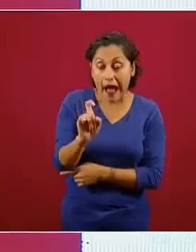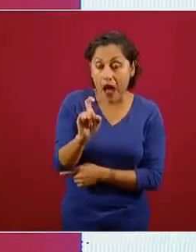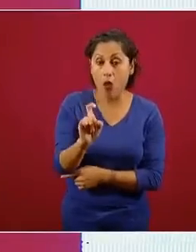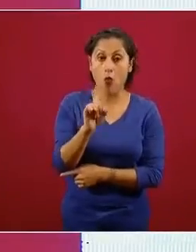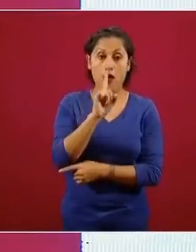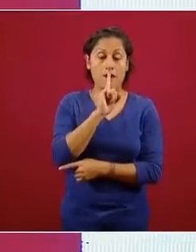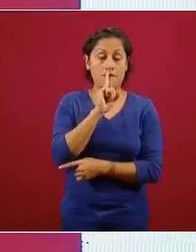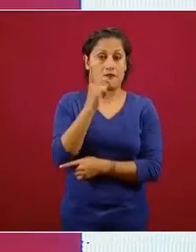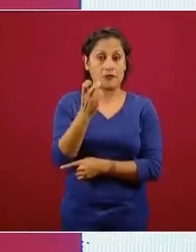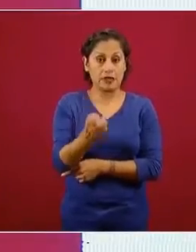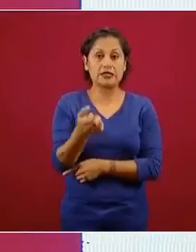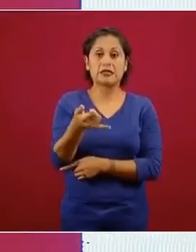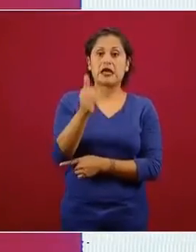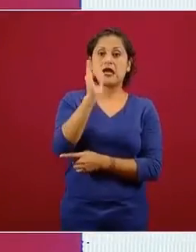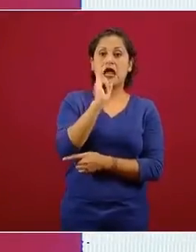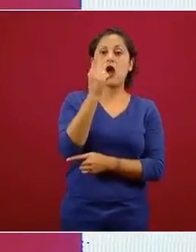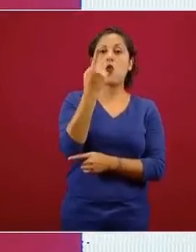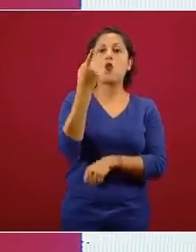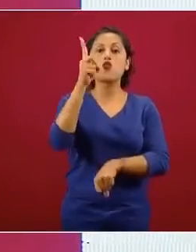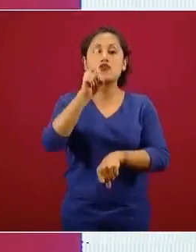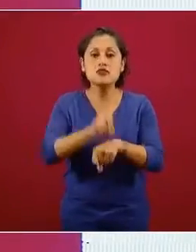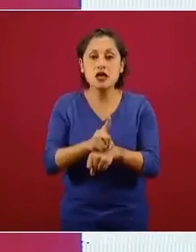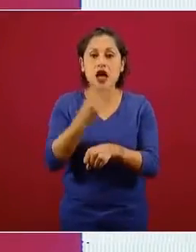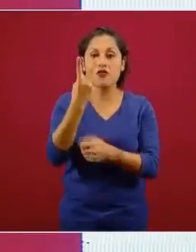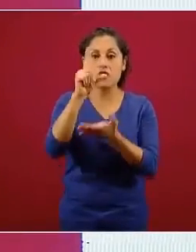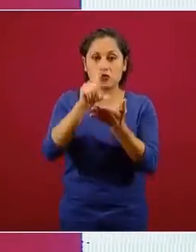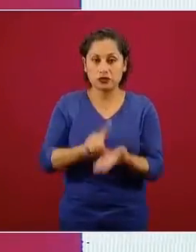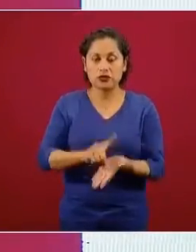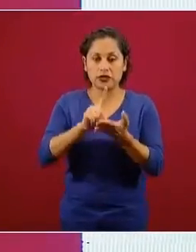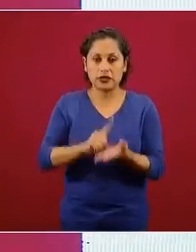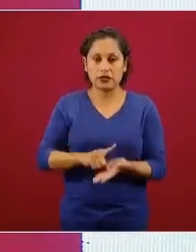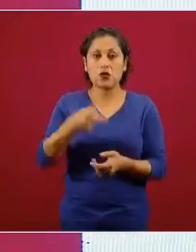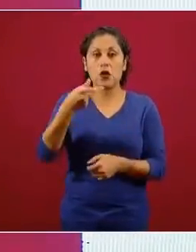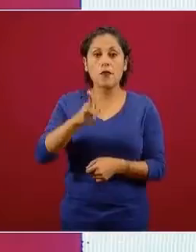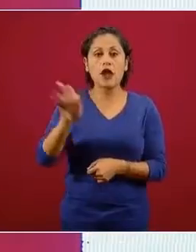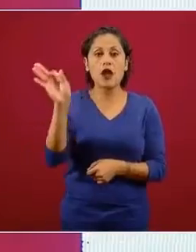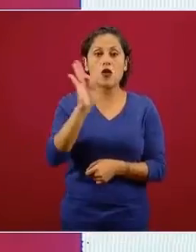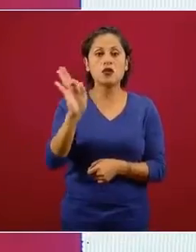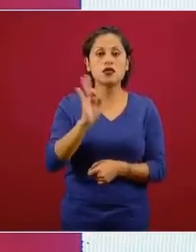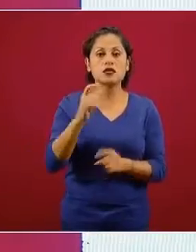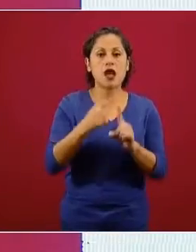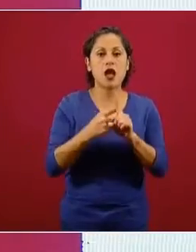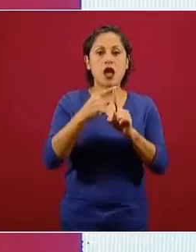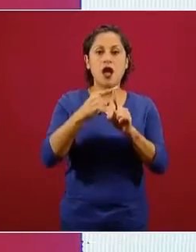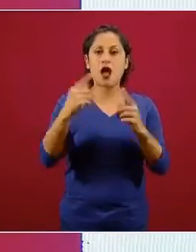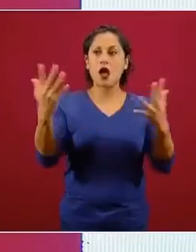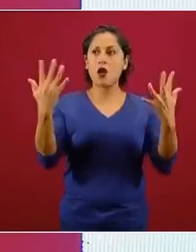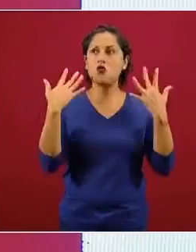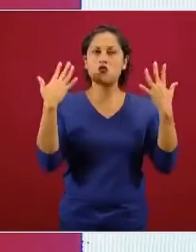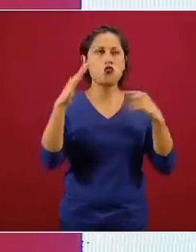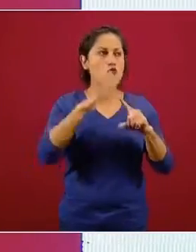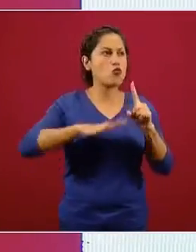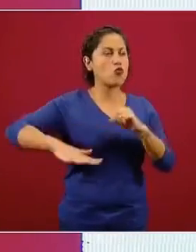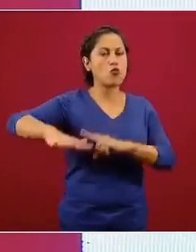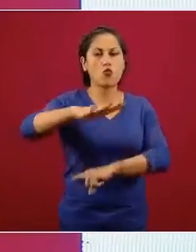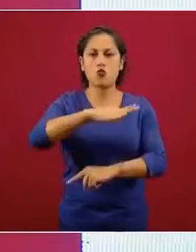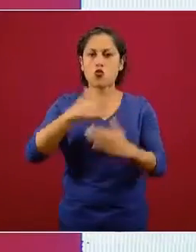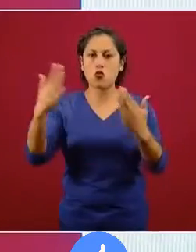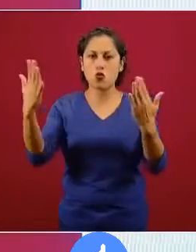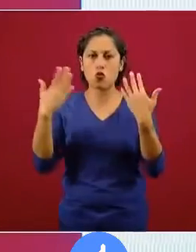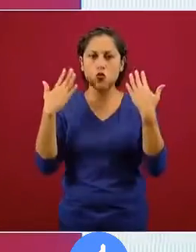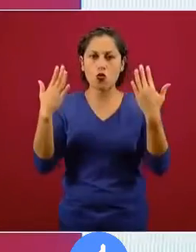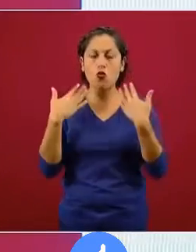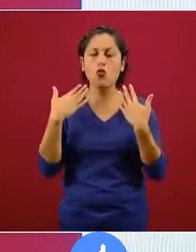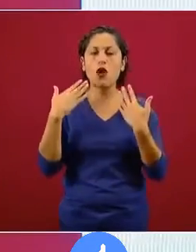menos. Si la temperatura ambiental es más alta, se necesita más agua porque se pierde más líquido a través del sudor,